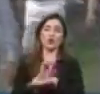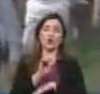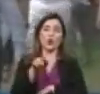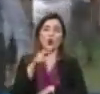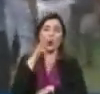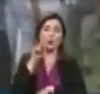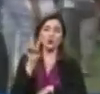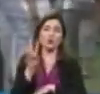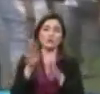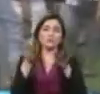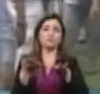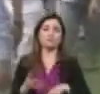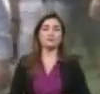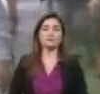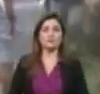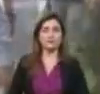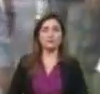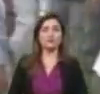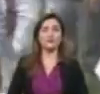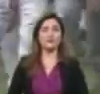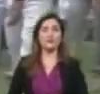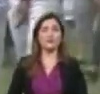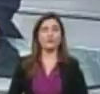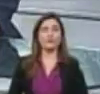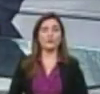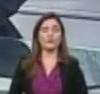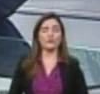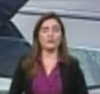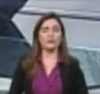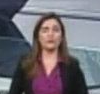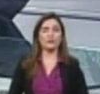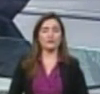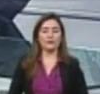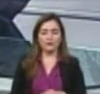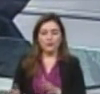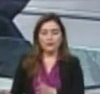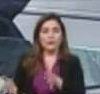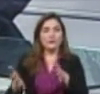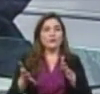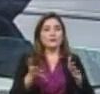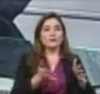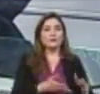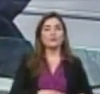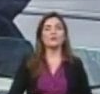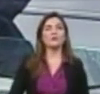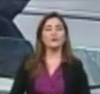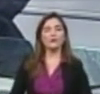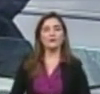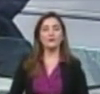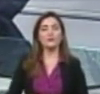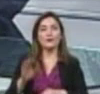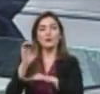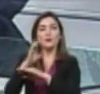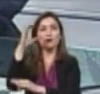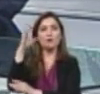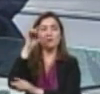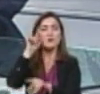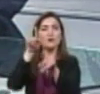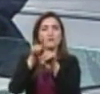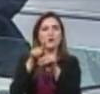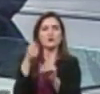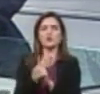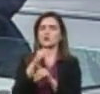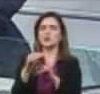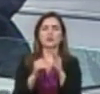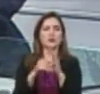de sus hombres. Dayana Monroy, 24 horas. En acciones combinadas, Ecuador y Colombia declaran la lucha contra la